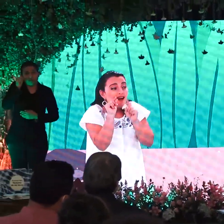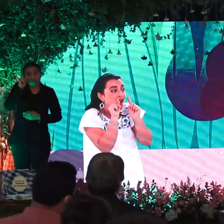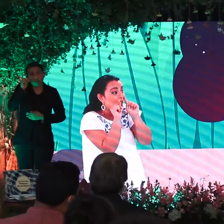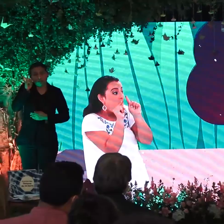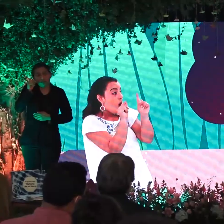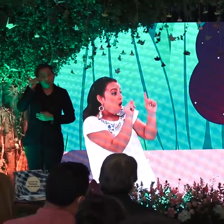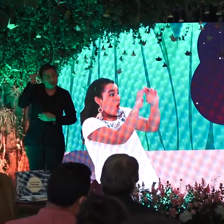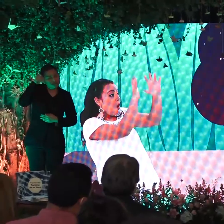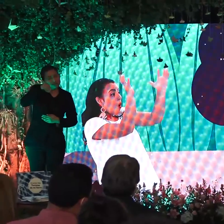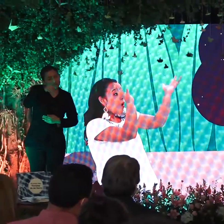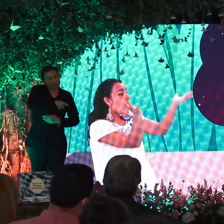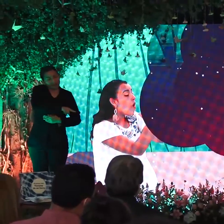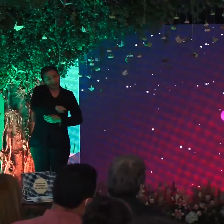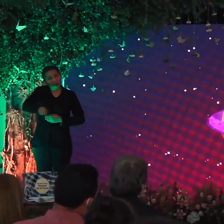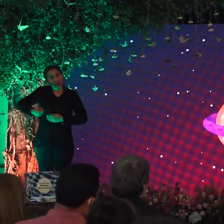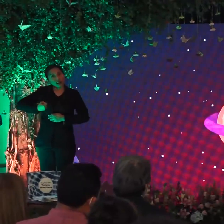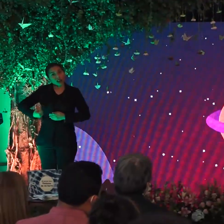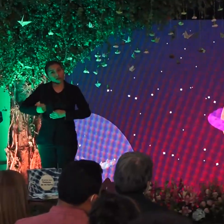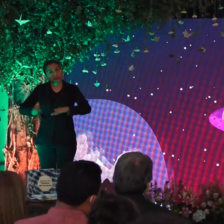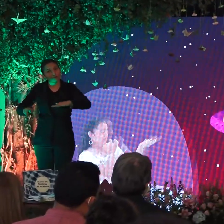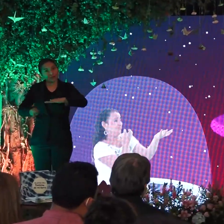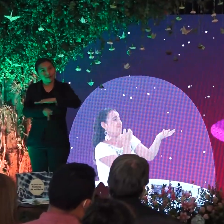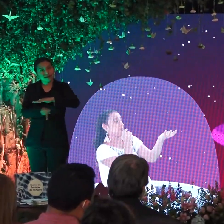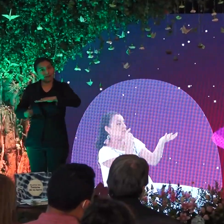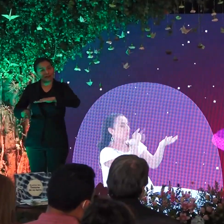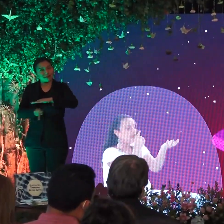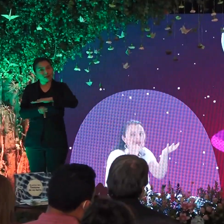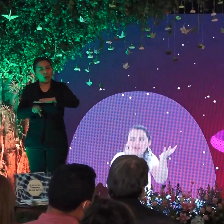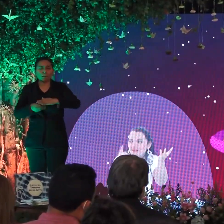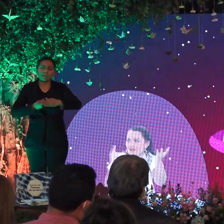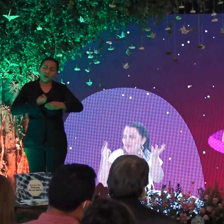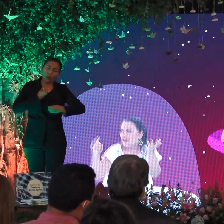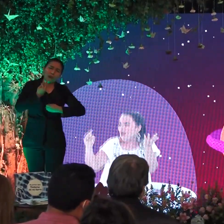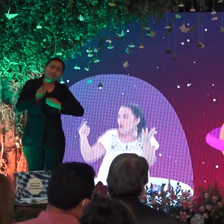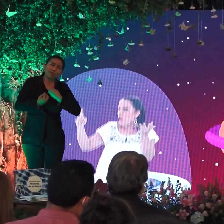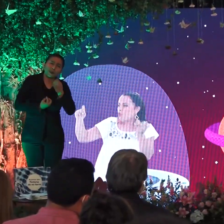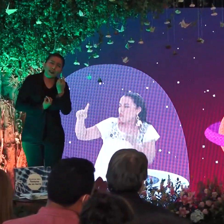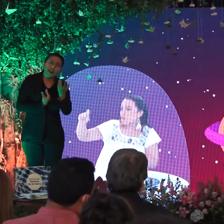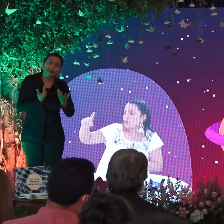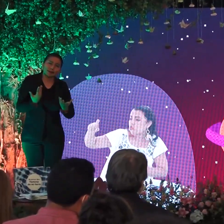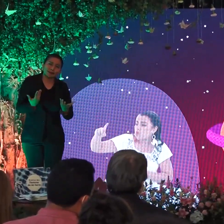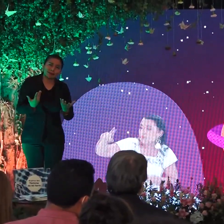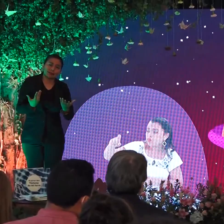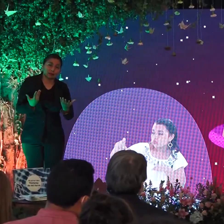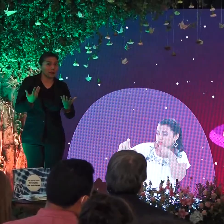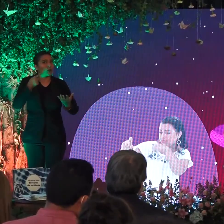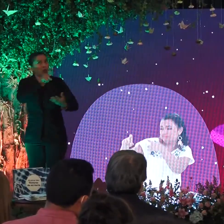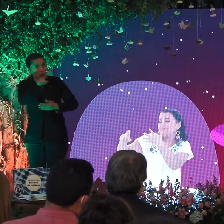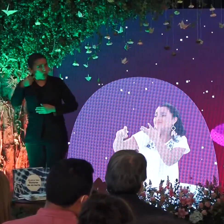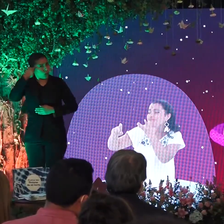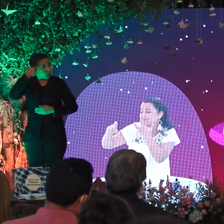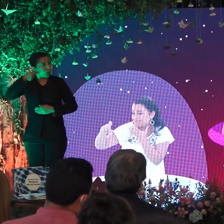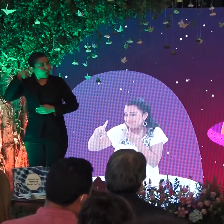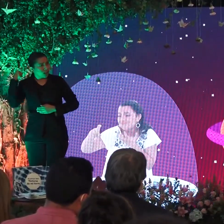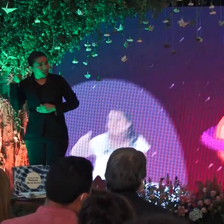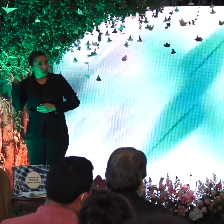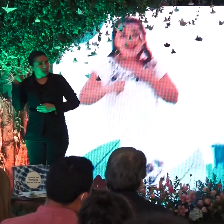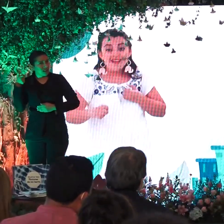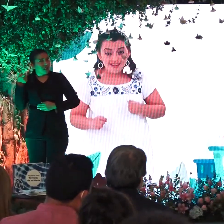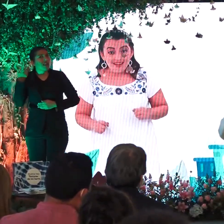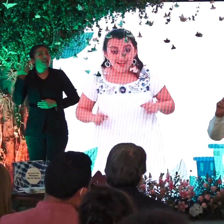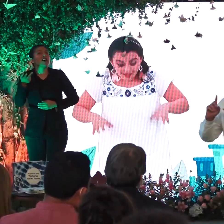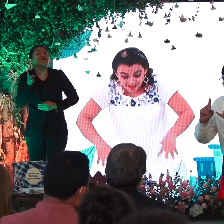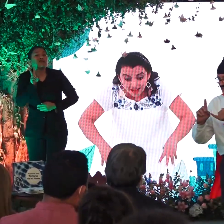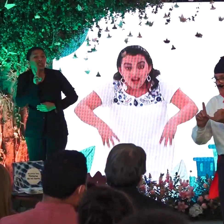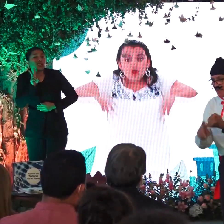de mi Tierra demuestran que es posible tener libros de calidad para todas